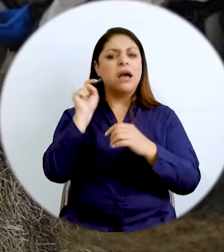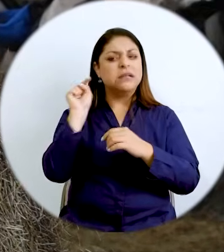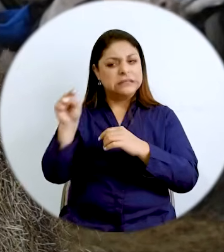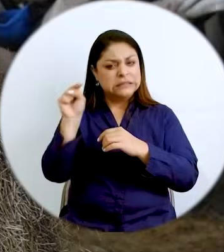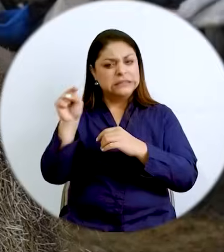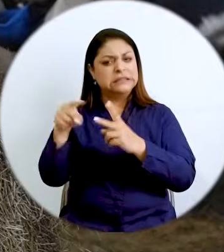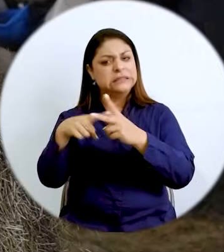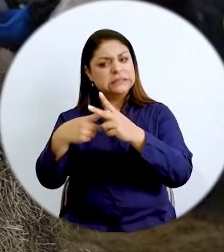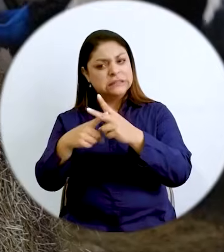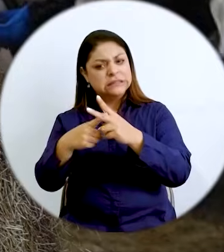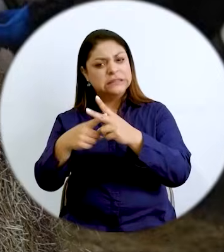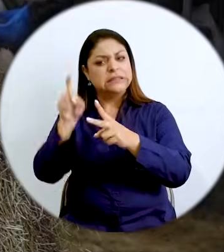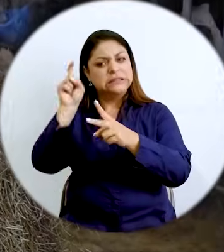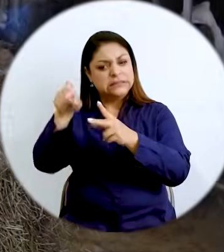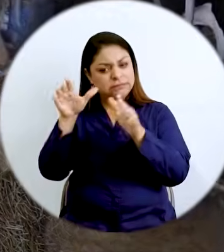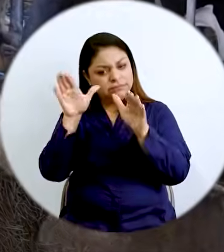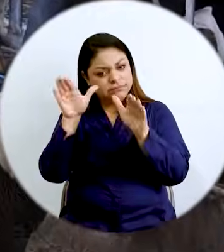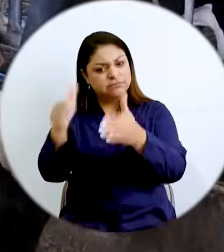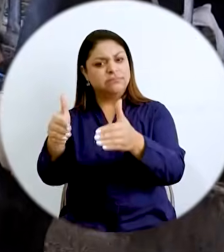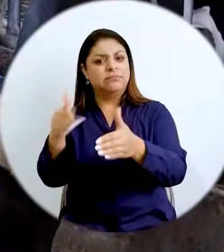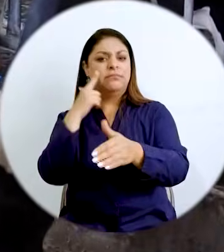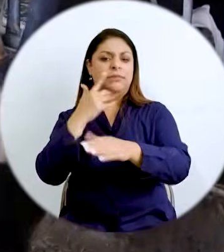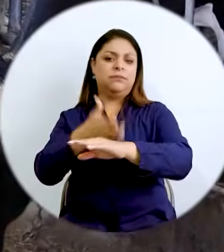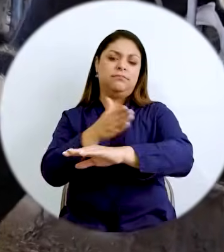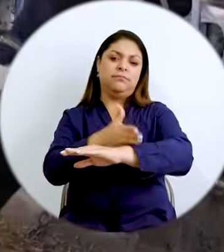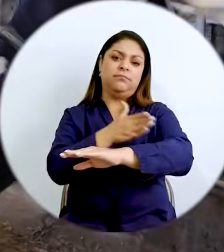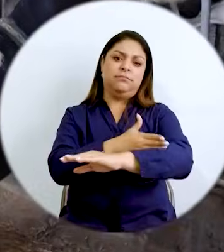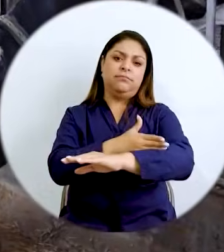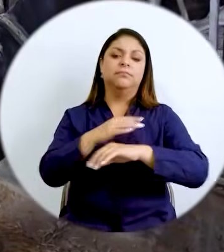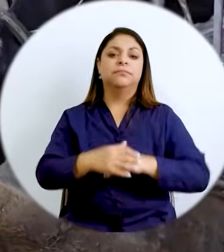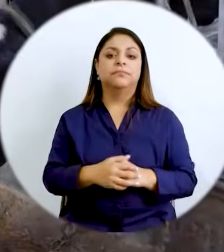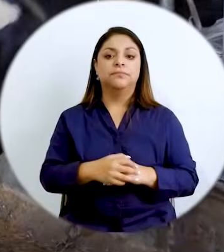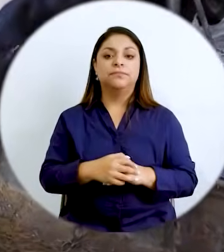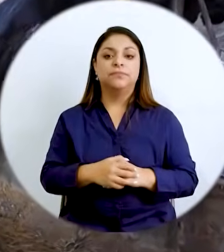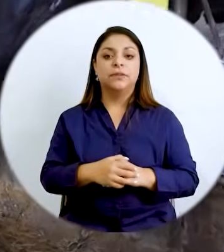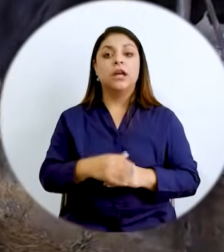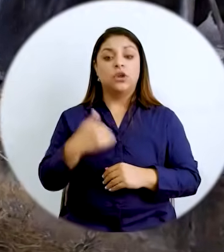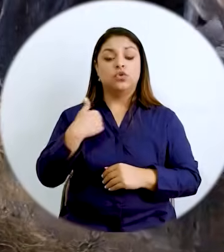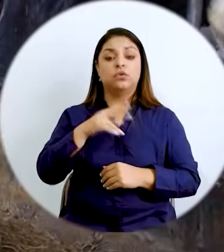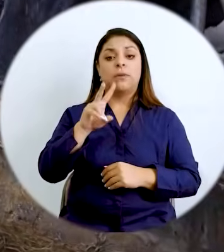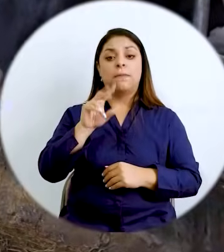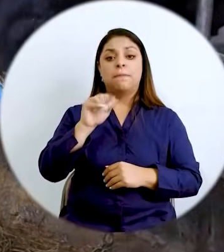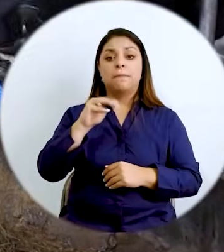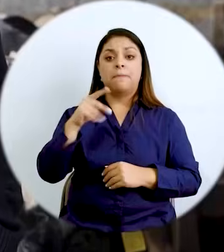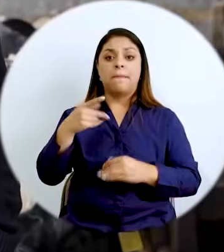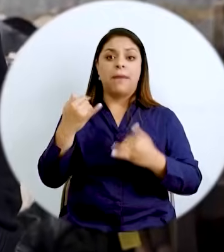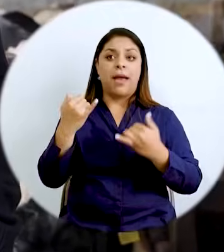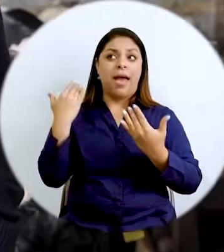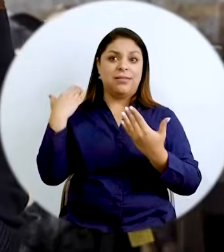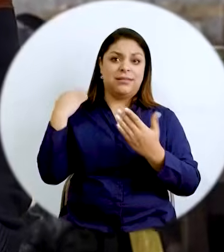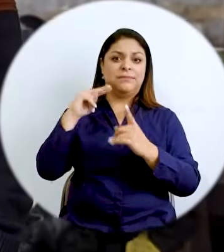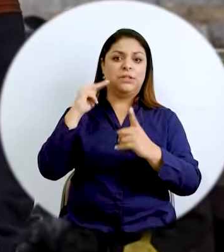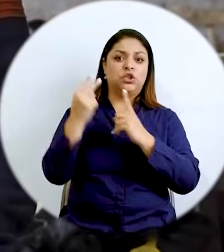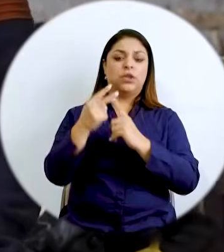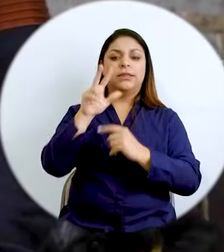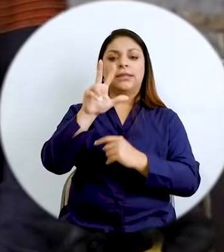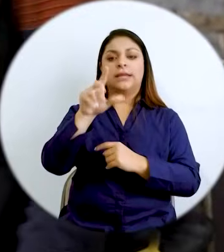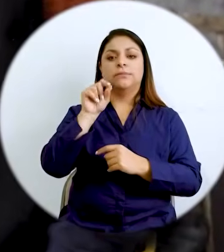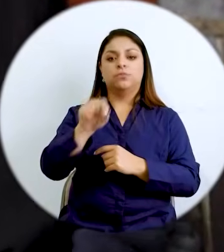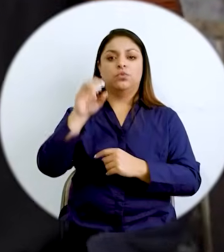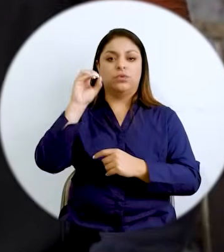áreas donde tenemos que enfocarnos para mejorar. Teníamos el BAM en la versión 3.0, que